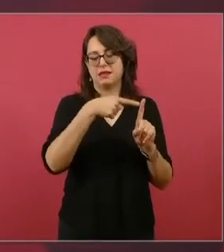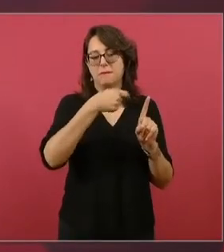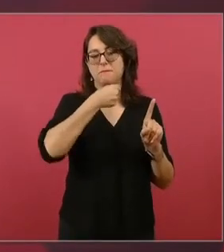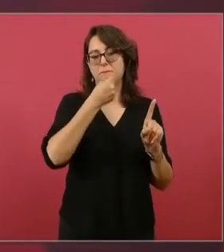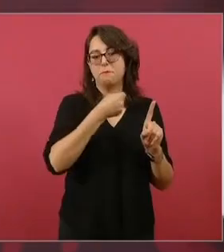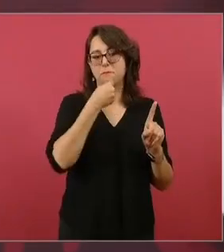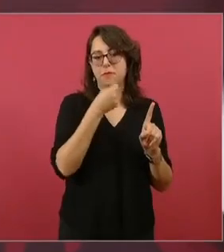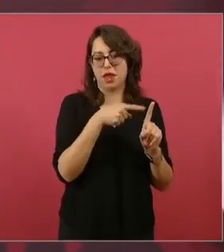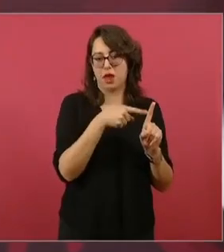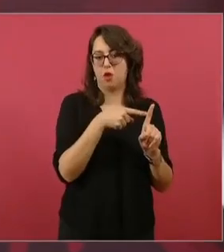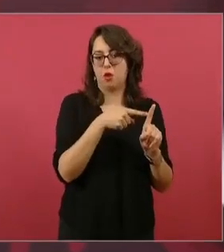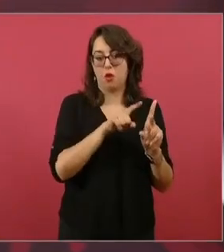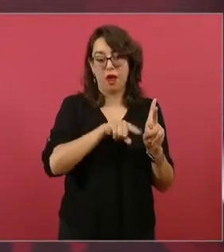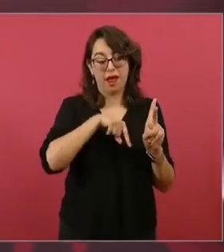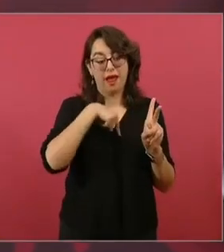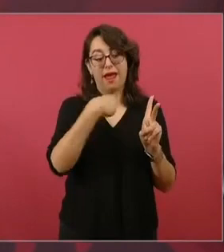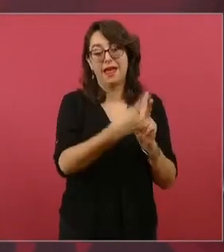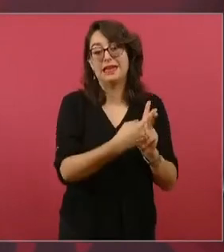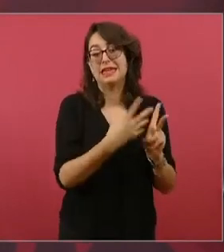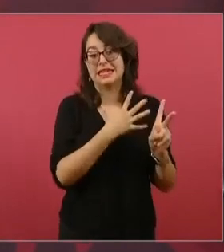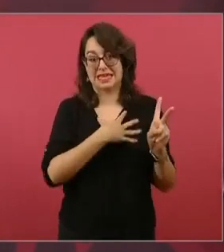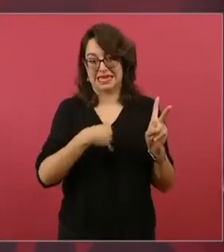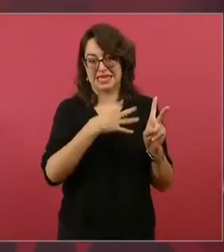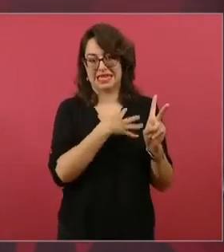X hijo.